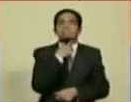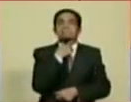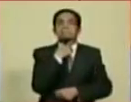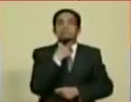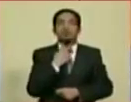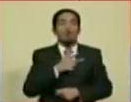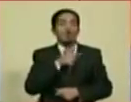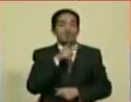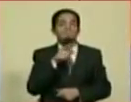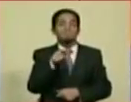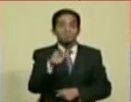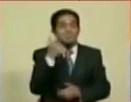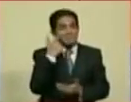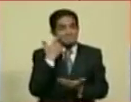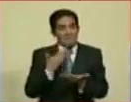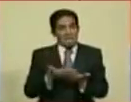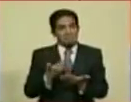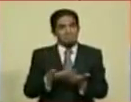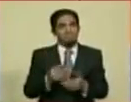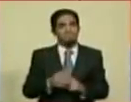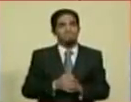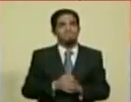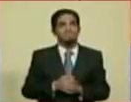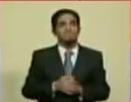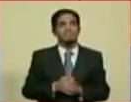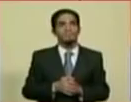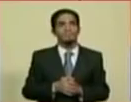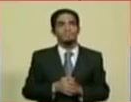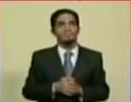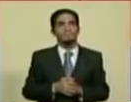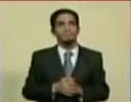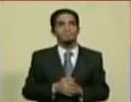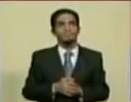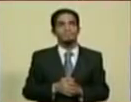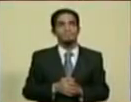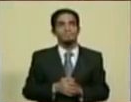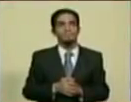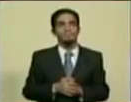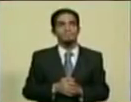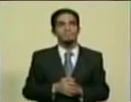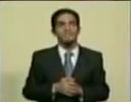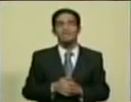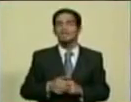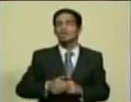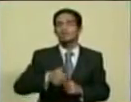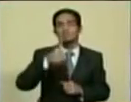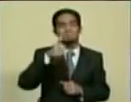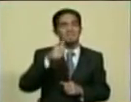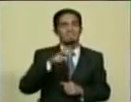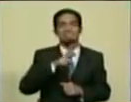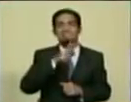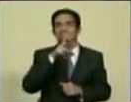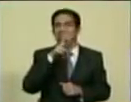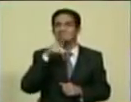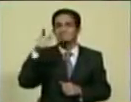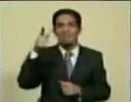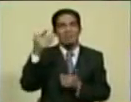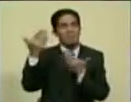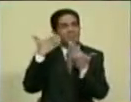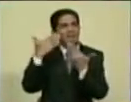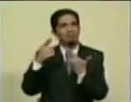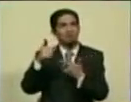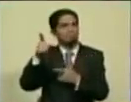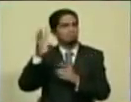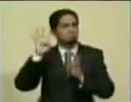que ustedes vean el rostro más salvaje, criminal del capitalismo. No le